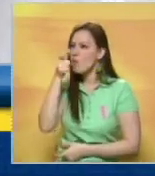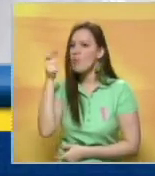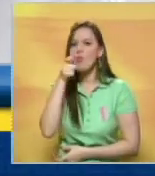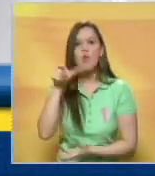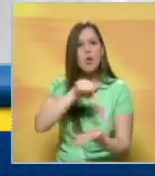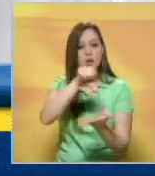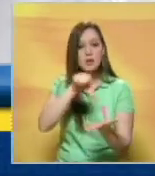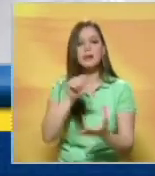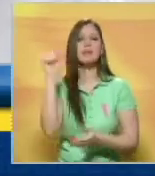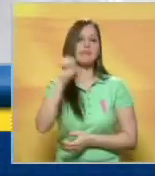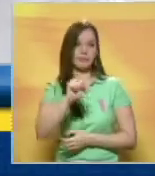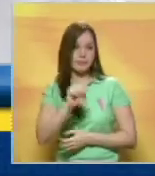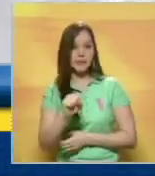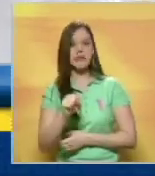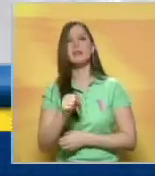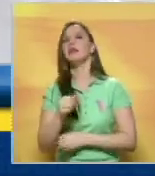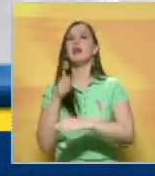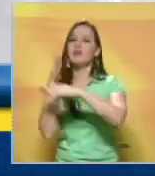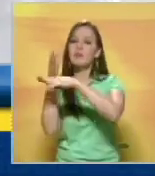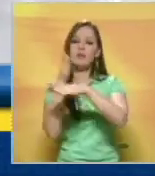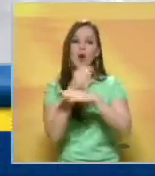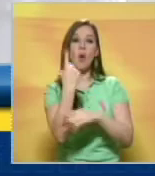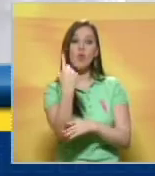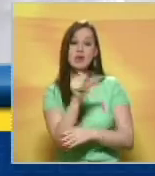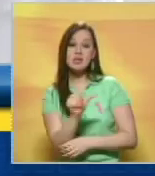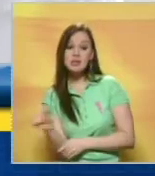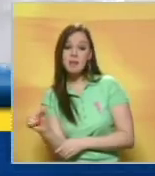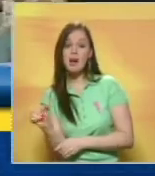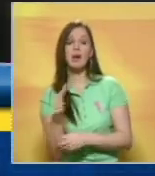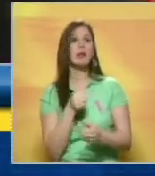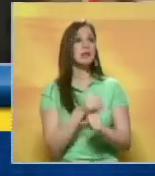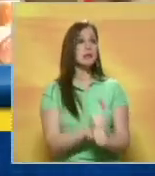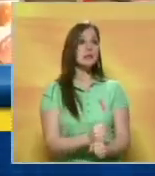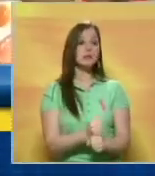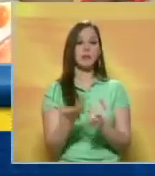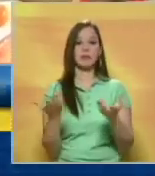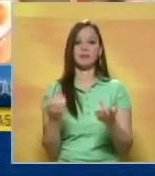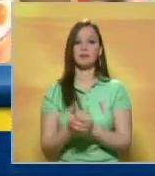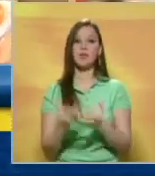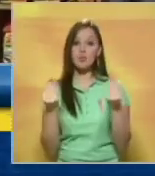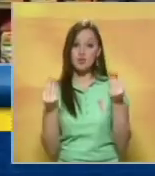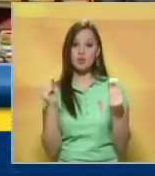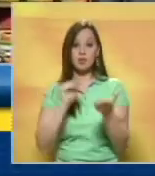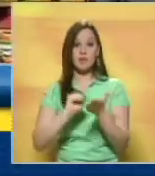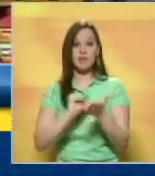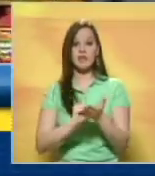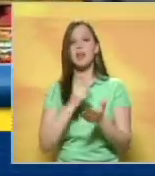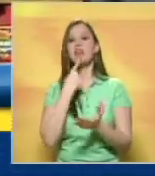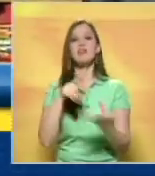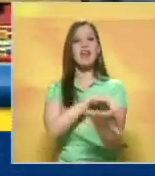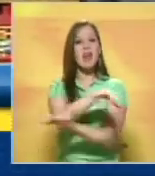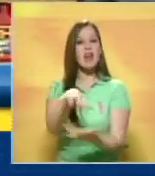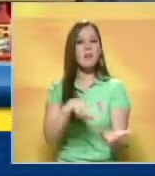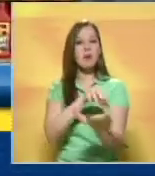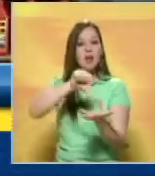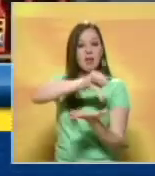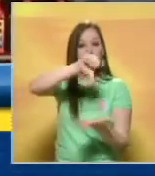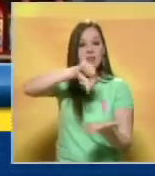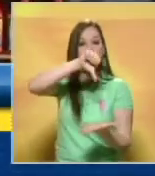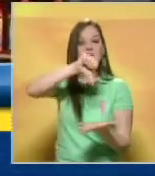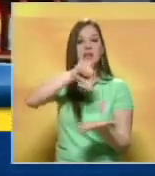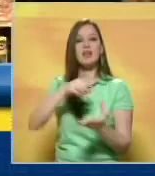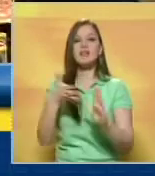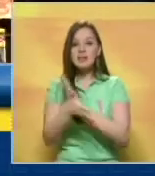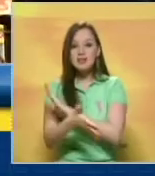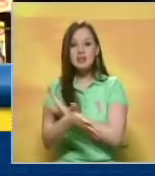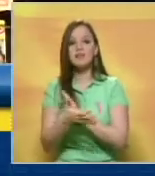Sí, aquí lo busqué varias veces. Tardé como una semana hasta que me lo trajeron. Muchos señalan que la crisis en el mercado de lubricantes